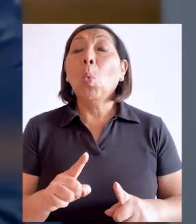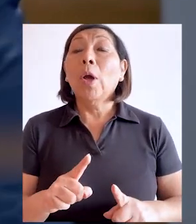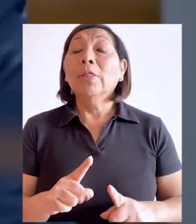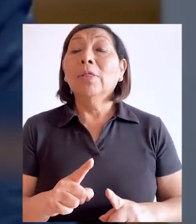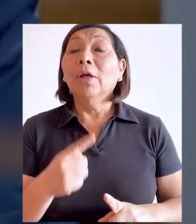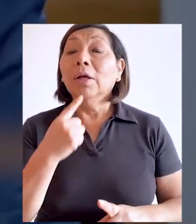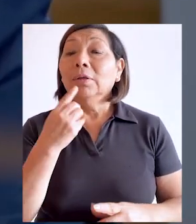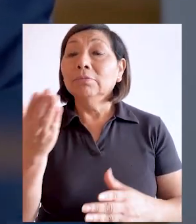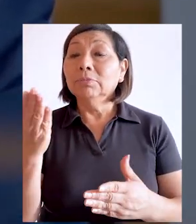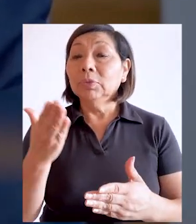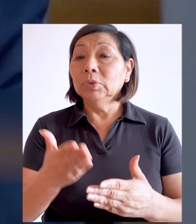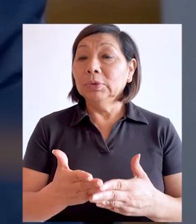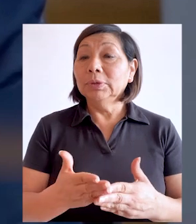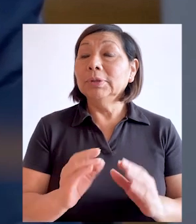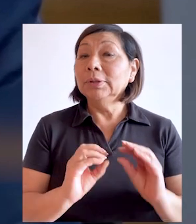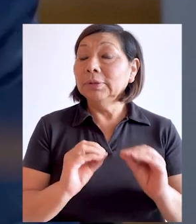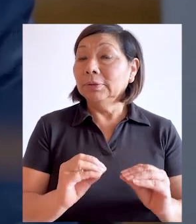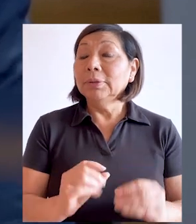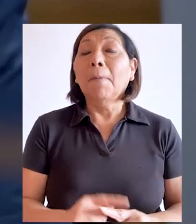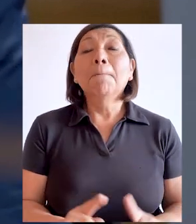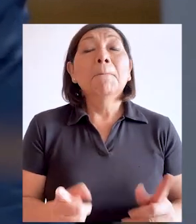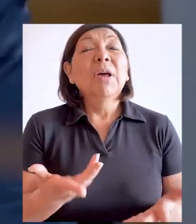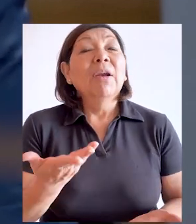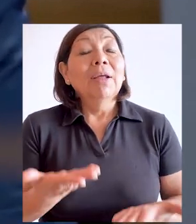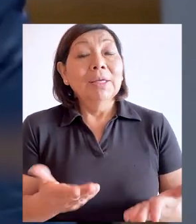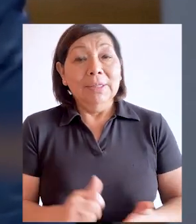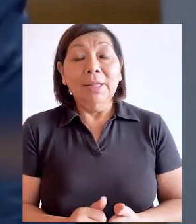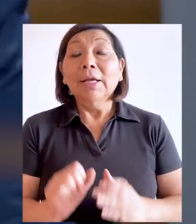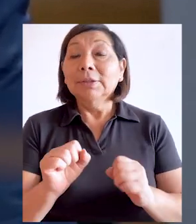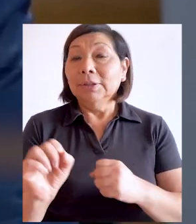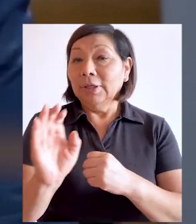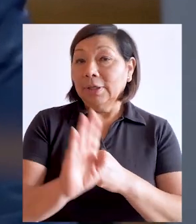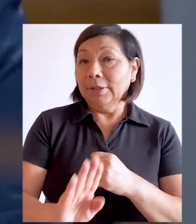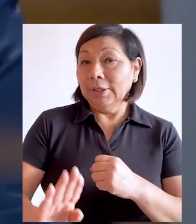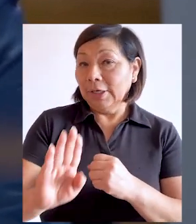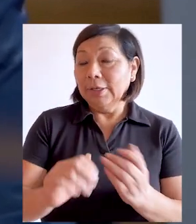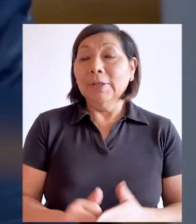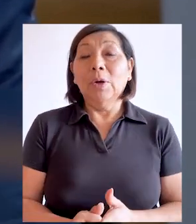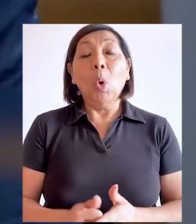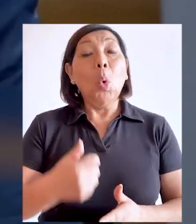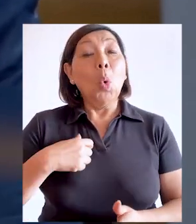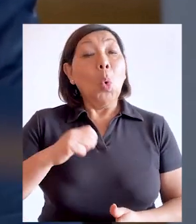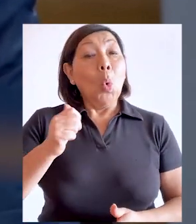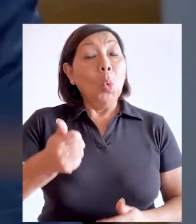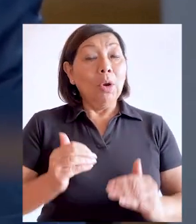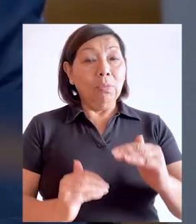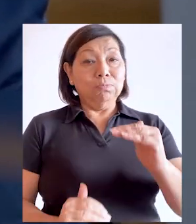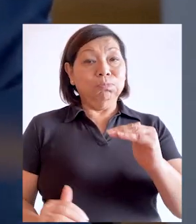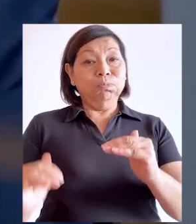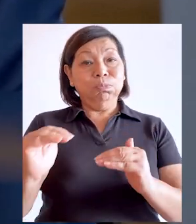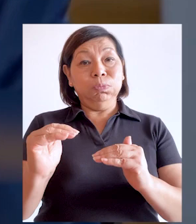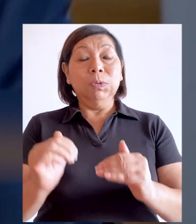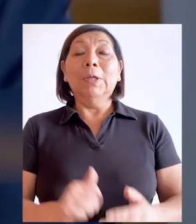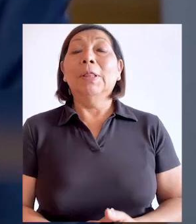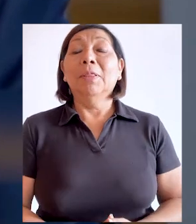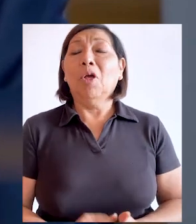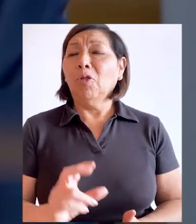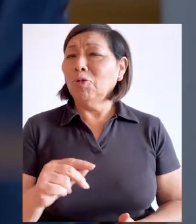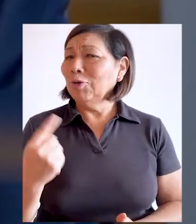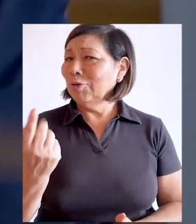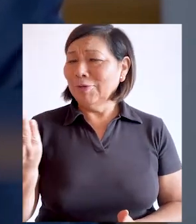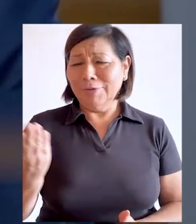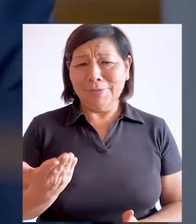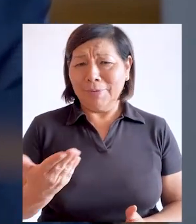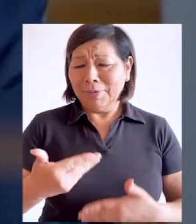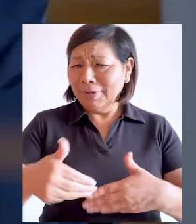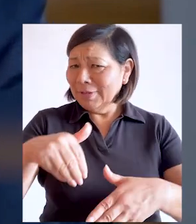Cuando en el caso Aguinaga la Corte se pronuncia del deber de garantizar la estabilidad de los jueces de las altas cortes,